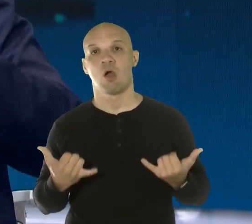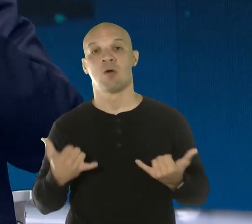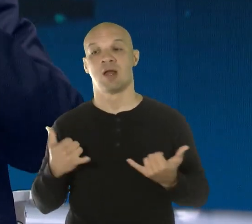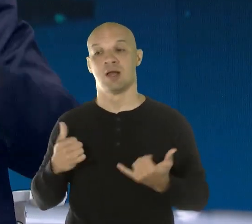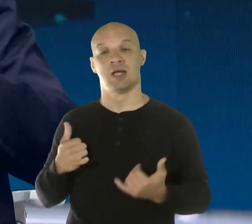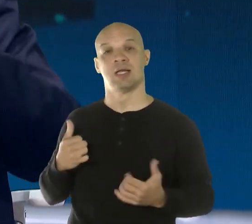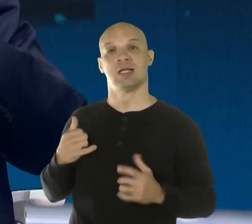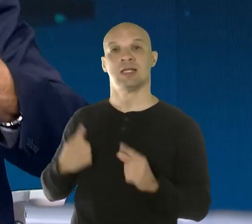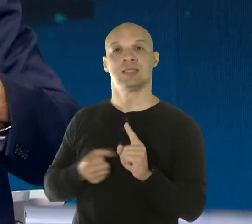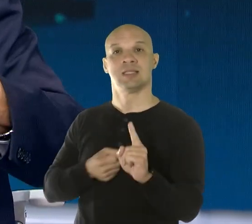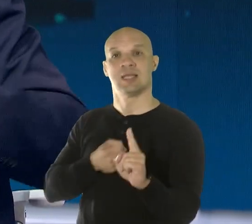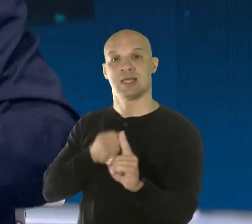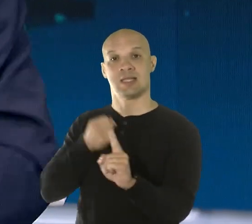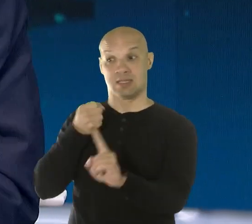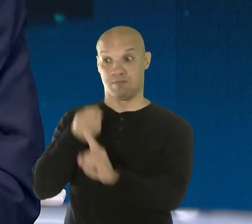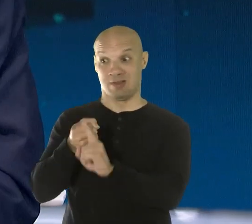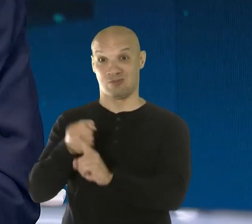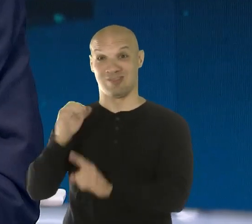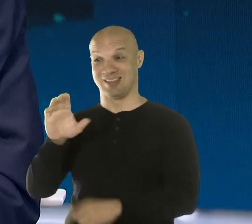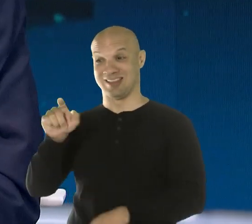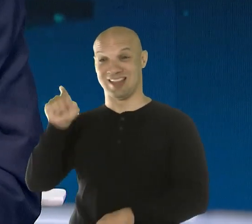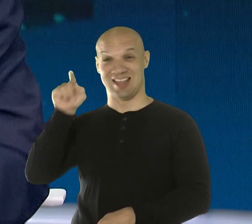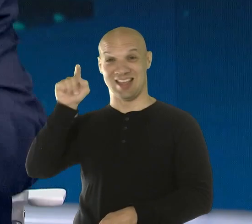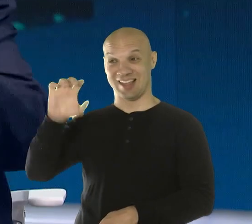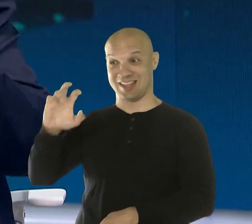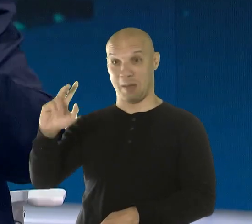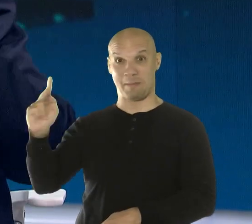impacto de un banco de ese nivel